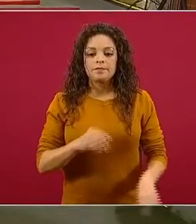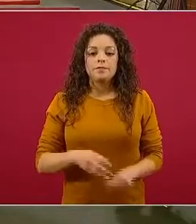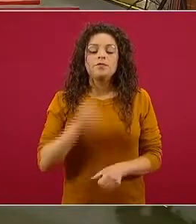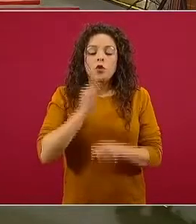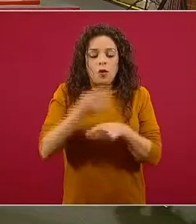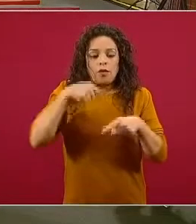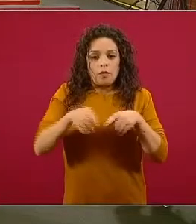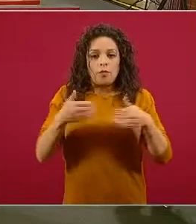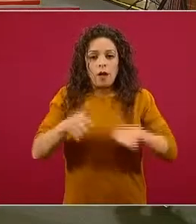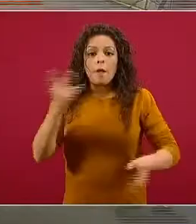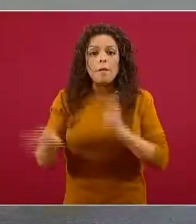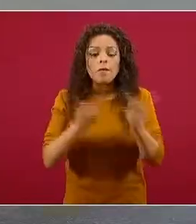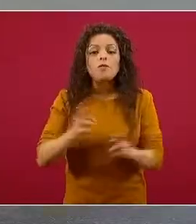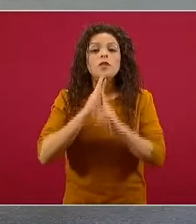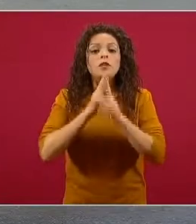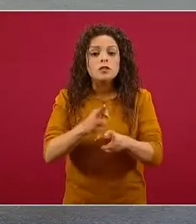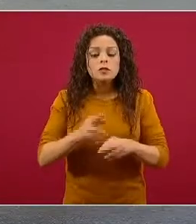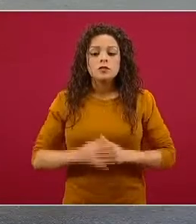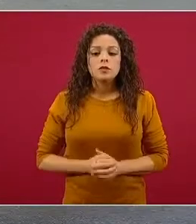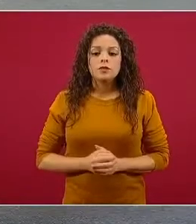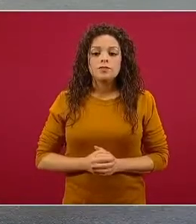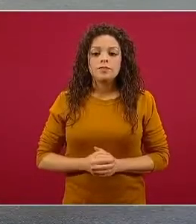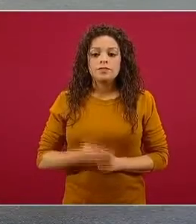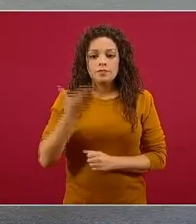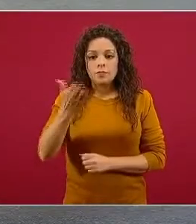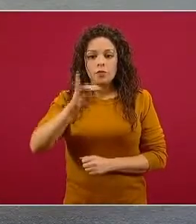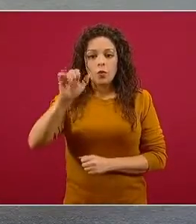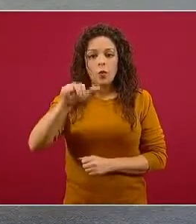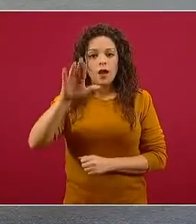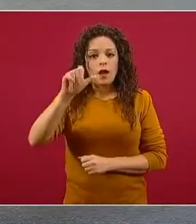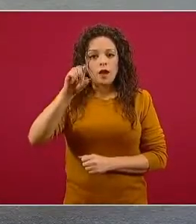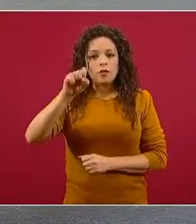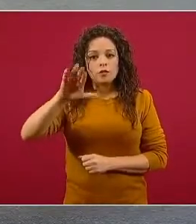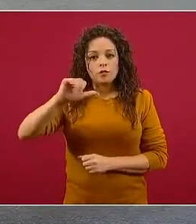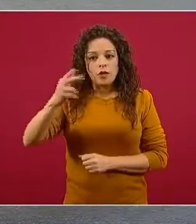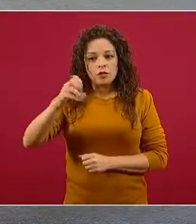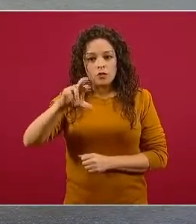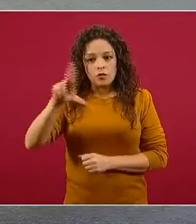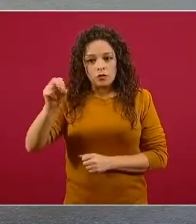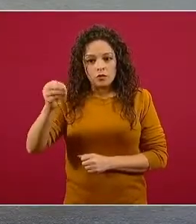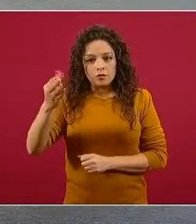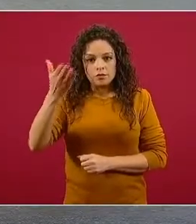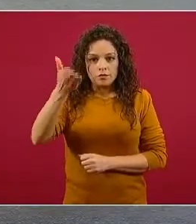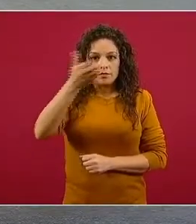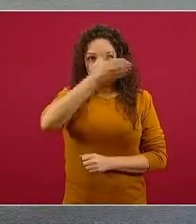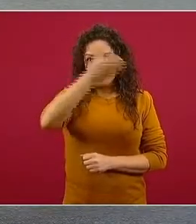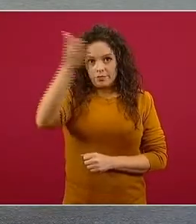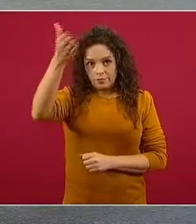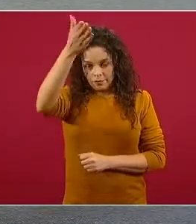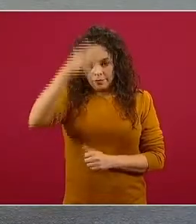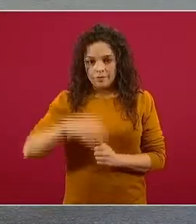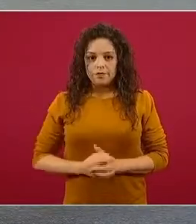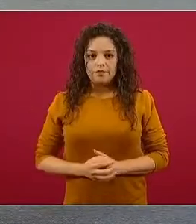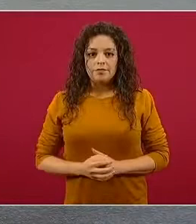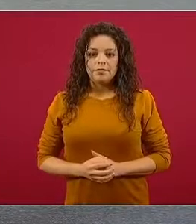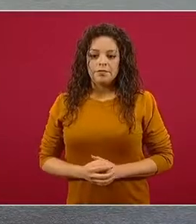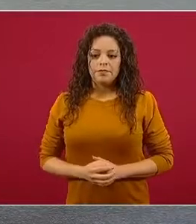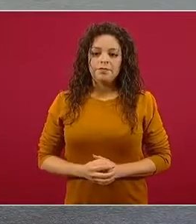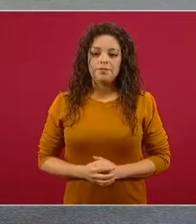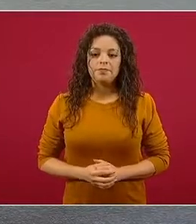preguntas y respuestas. Juan Carlos Machorro, AM Noticias Querétaro. Ángel, también, por favor, allá atrás usted, y de este